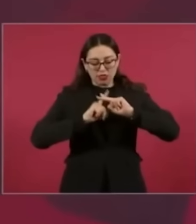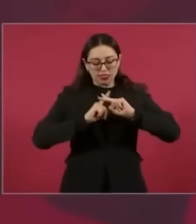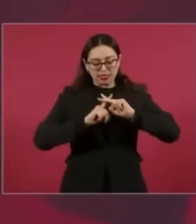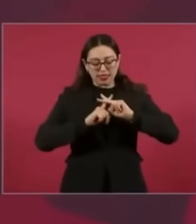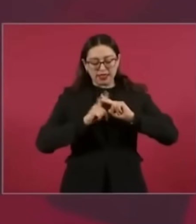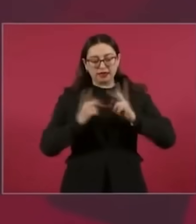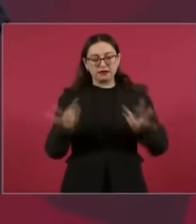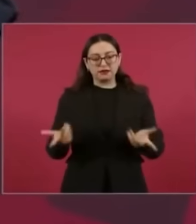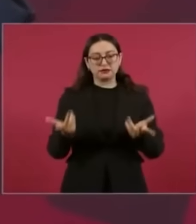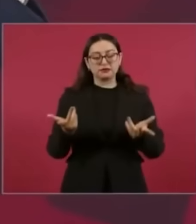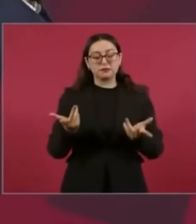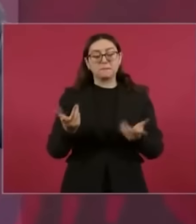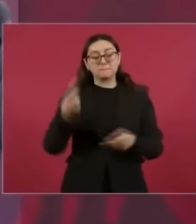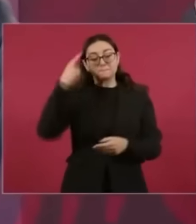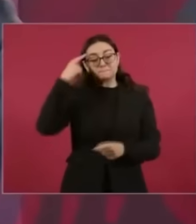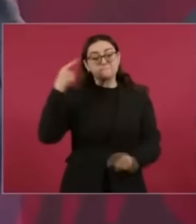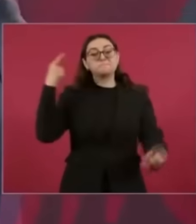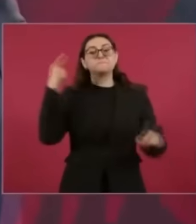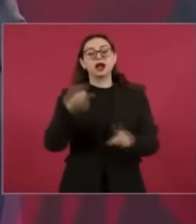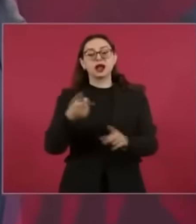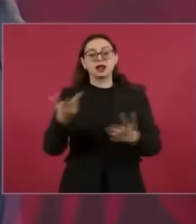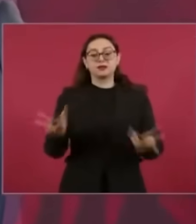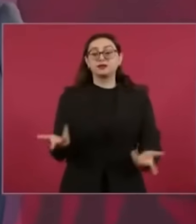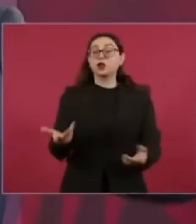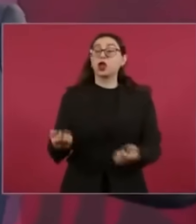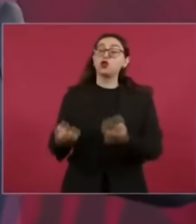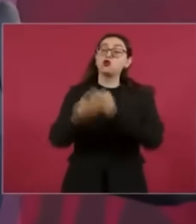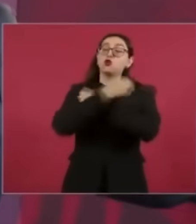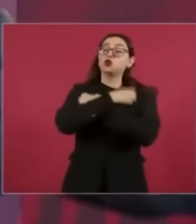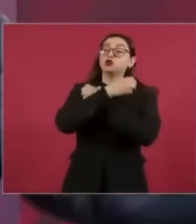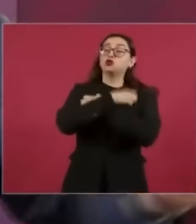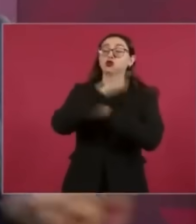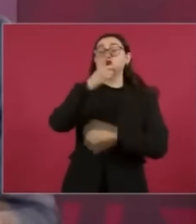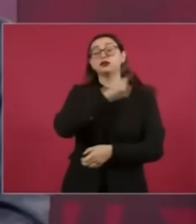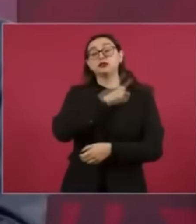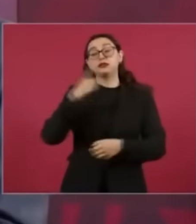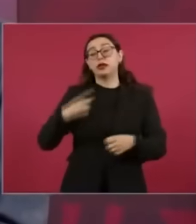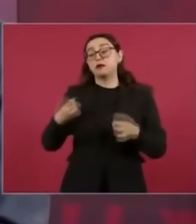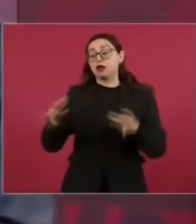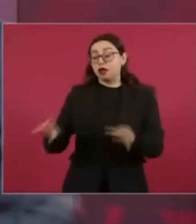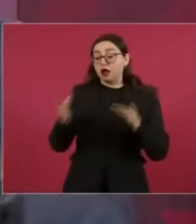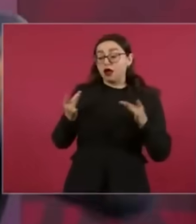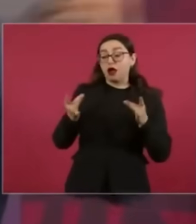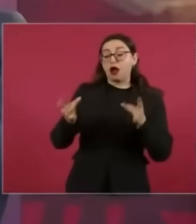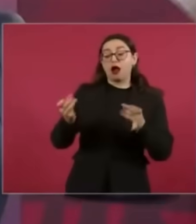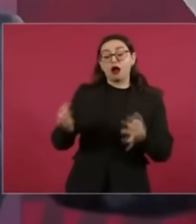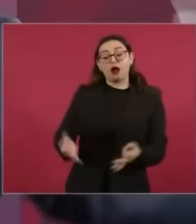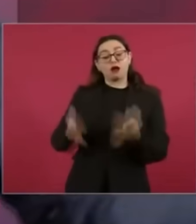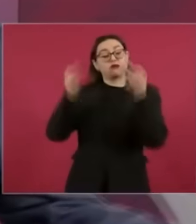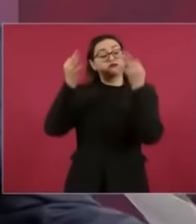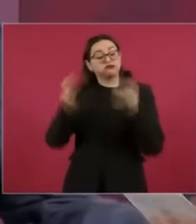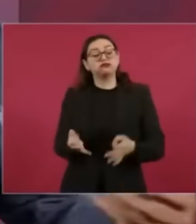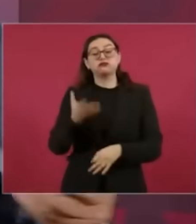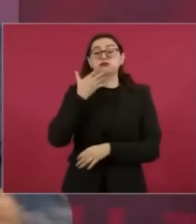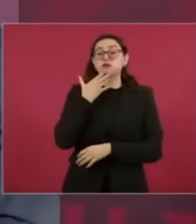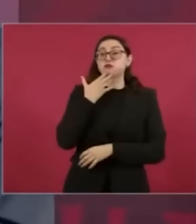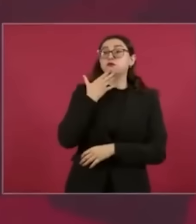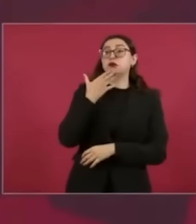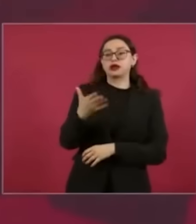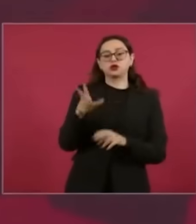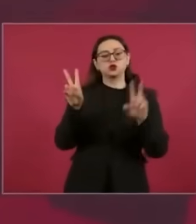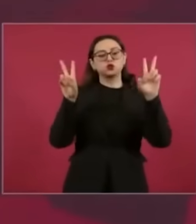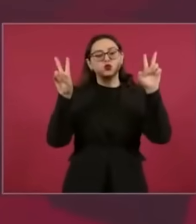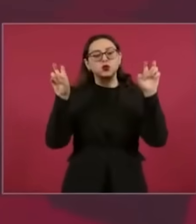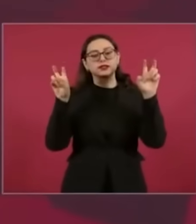impulsar supuestamente la calidad de la enseñanza, la excelencia,